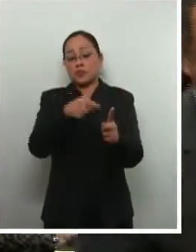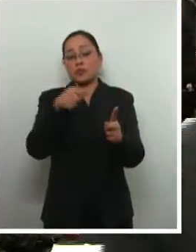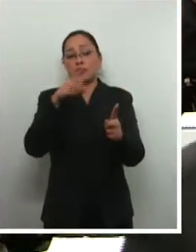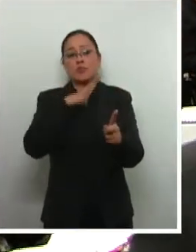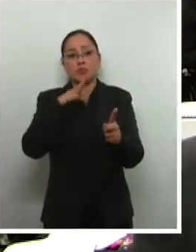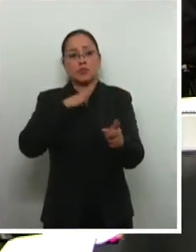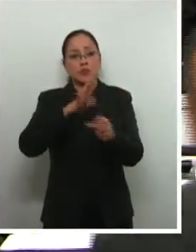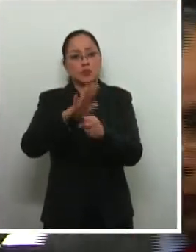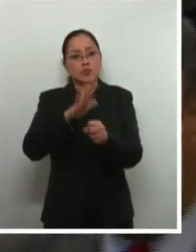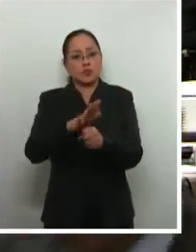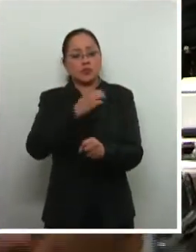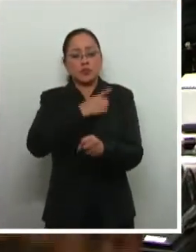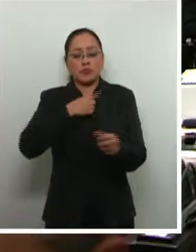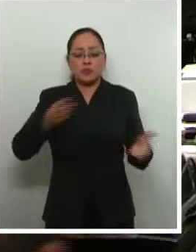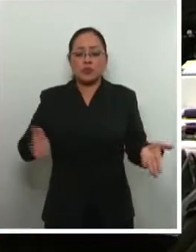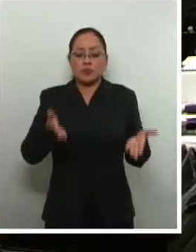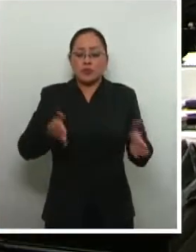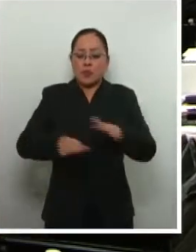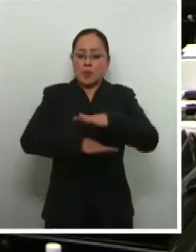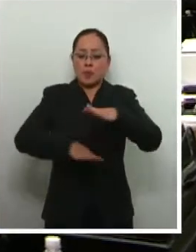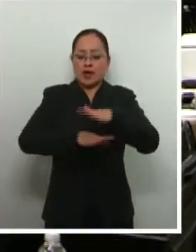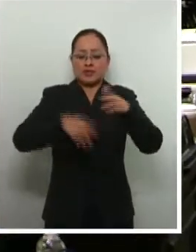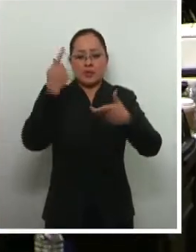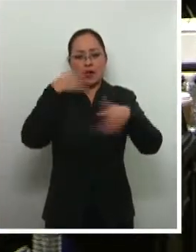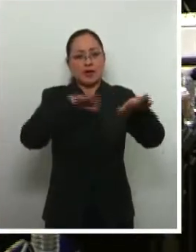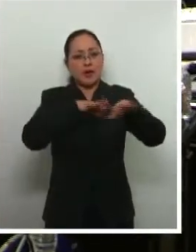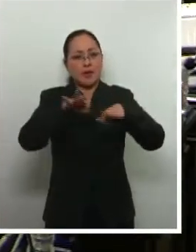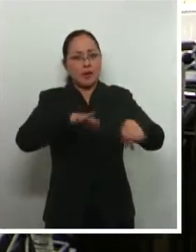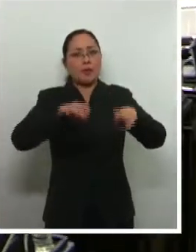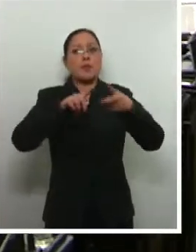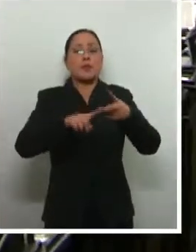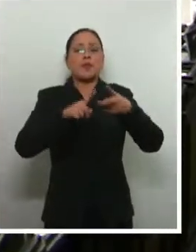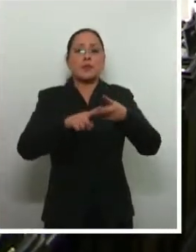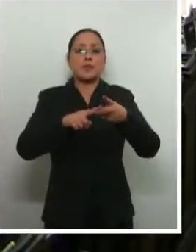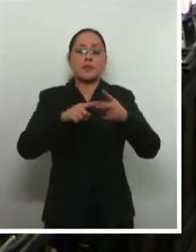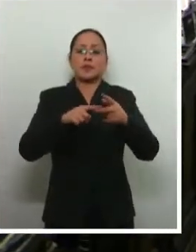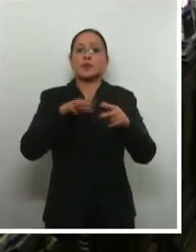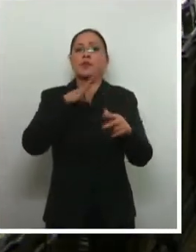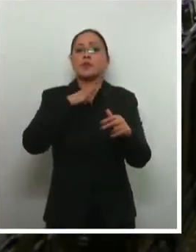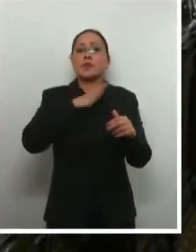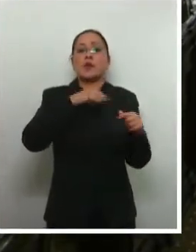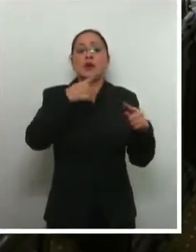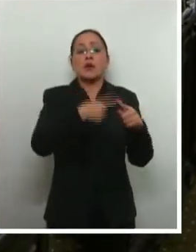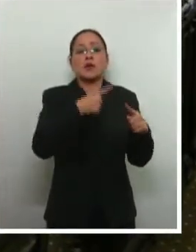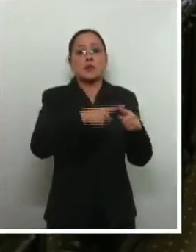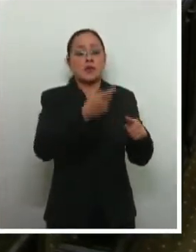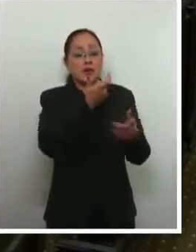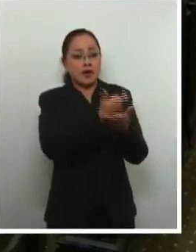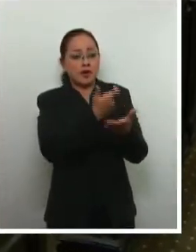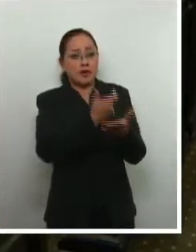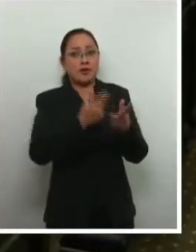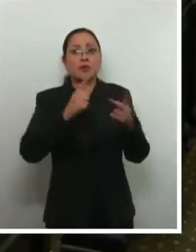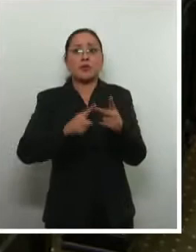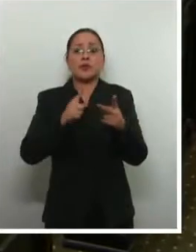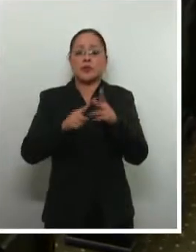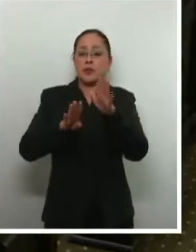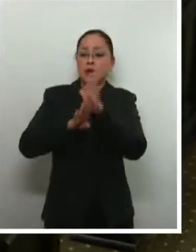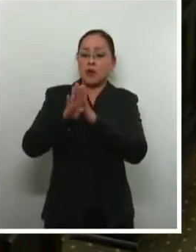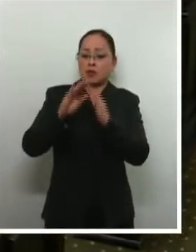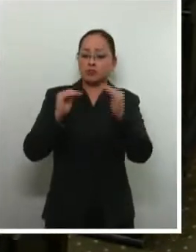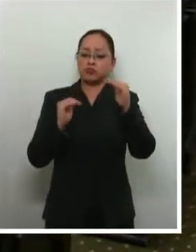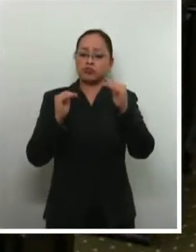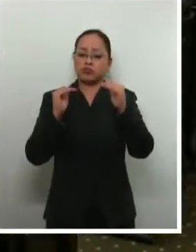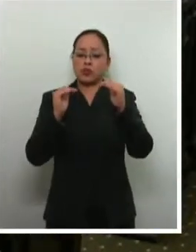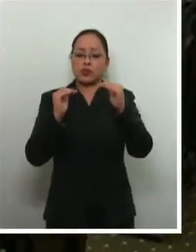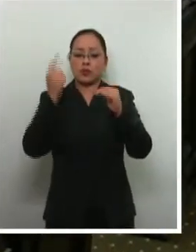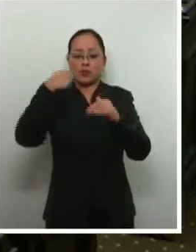objetivo que es la promoción de las bases productivas, el cierre de las brechas entre los agentes económicos y el crecimiento para la reducción